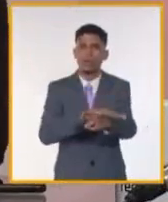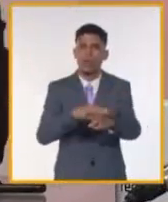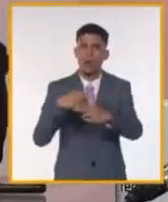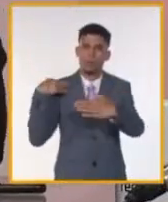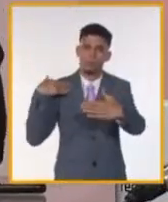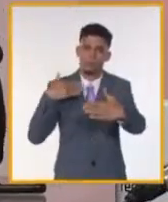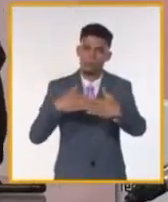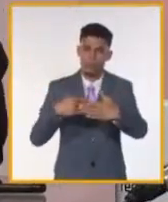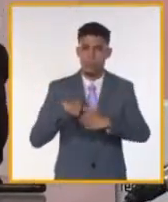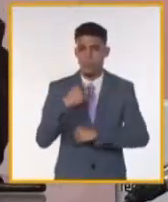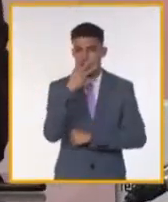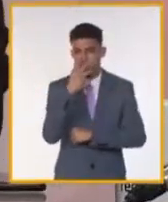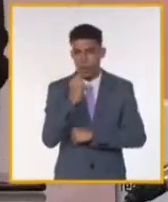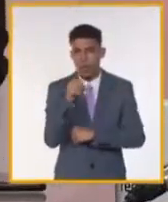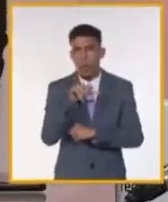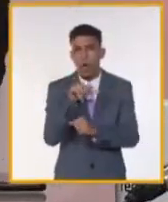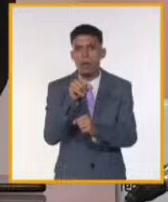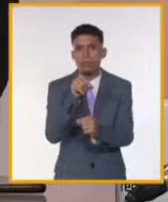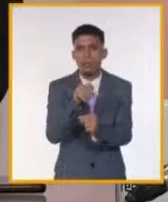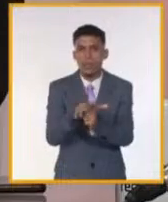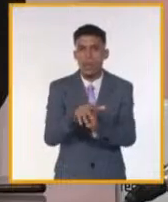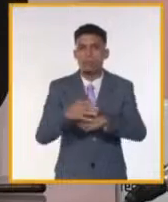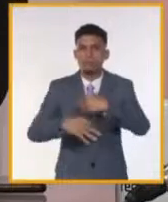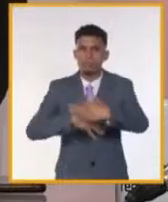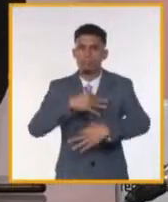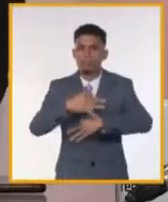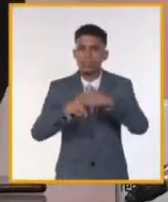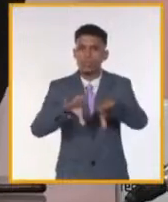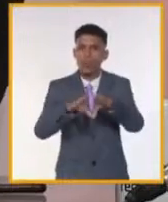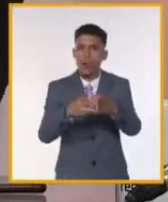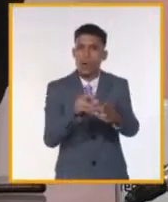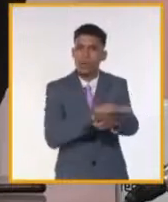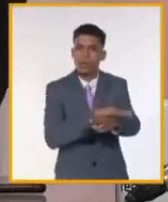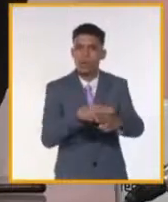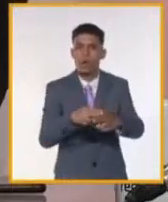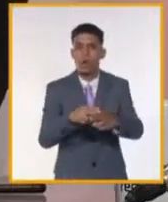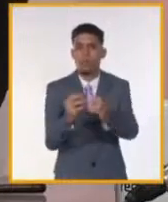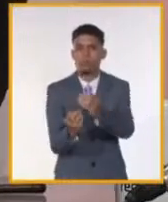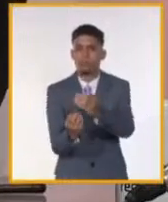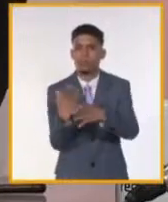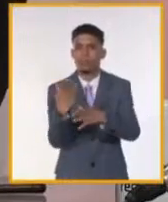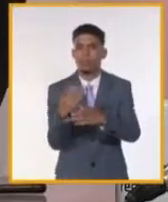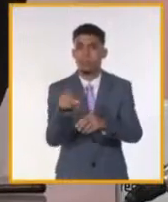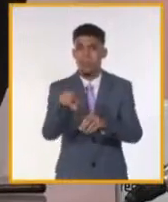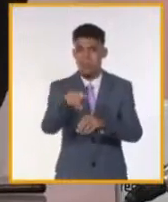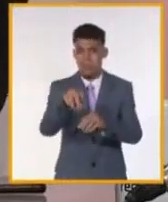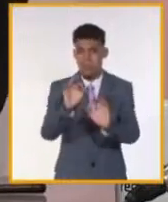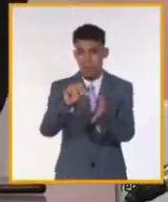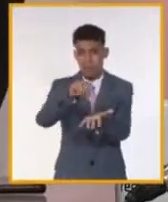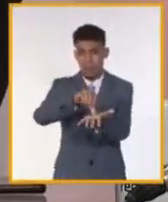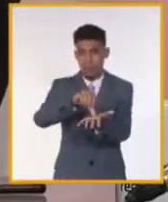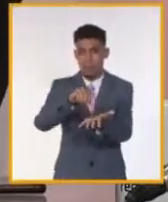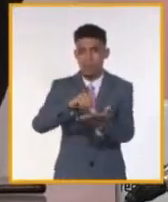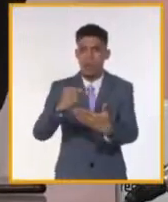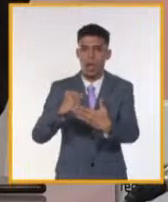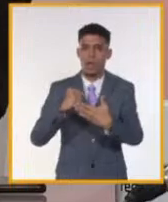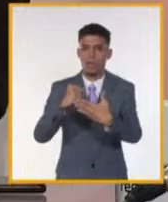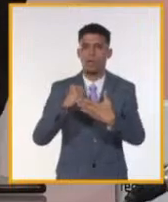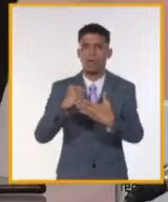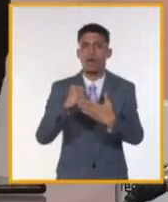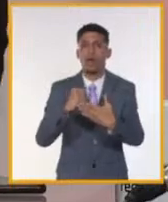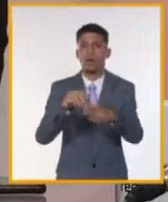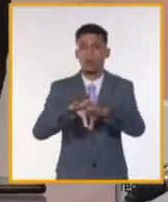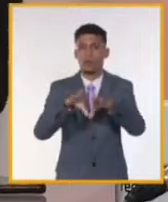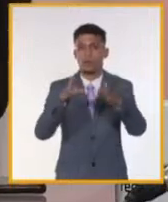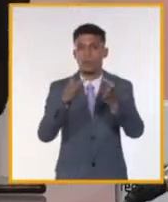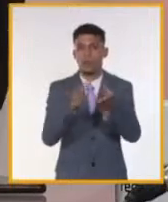me gustaría también que nos hablaras, Marcela, un poco de esa historia del centro, de cuánto ha contribuido a la minería en general, no solo a la de Geominsal,